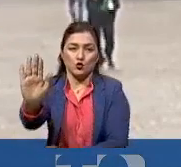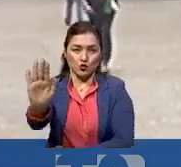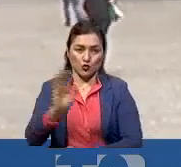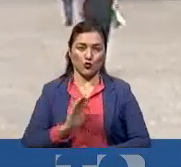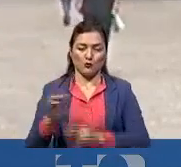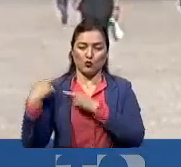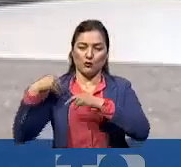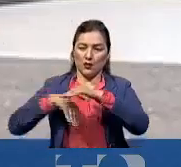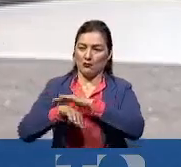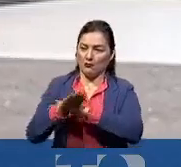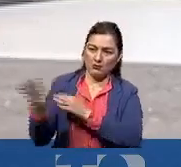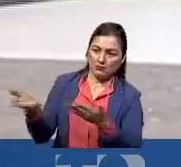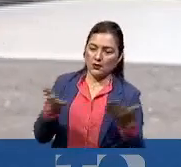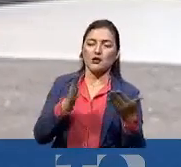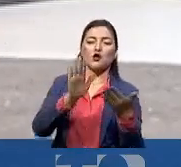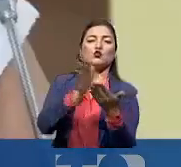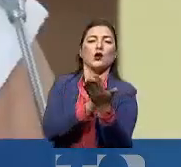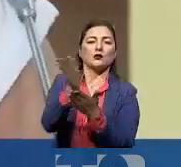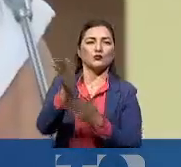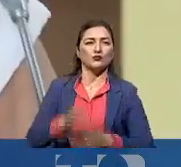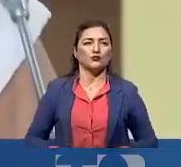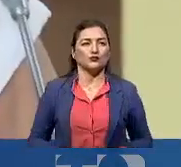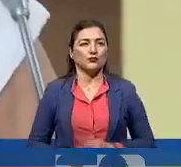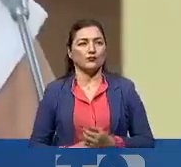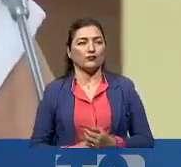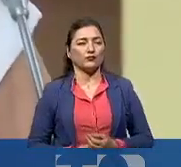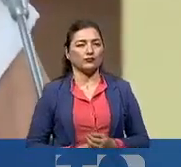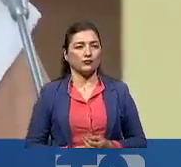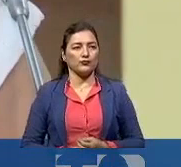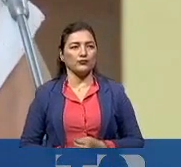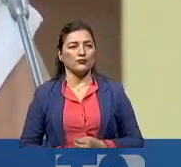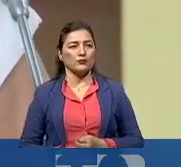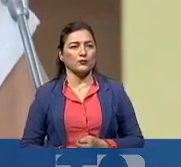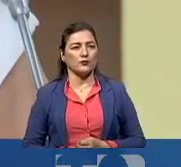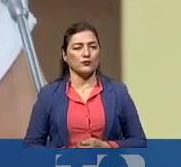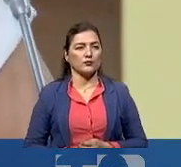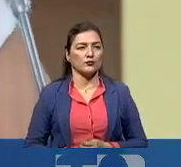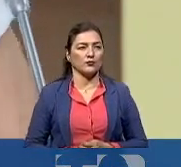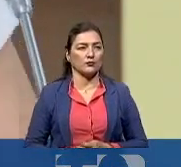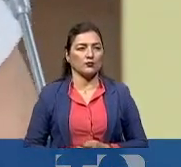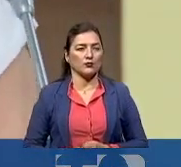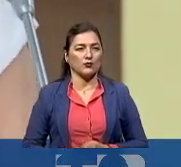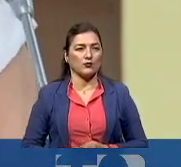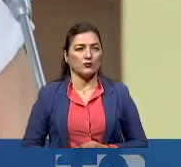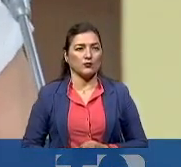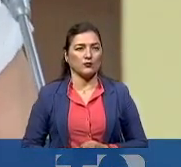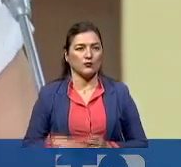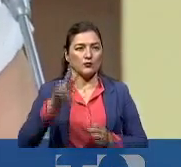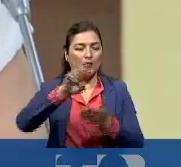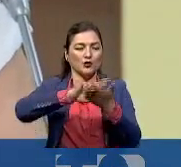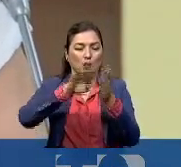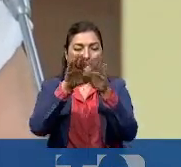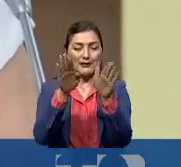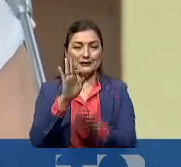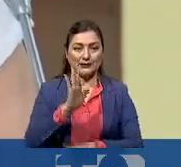garantizar el ingreso de más estudiantes a sus carreras se han llevado a cabo las tres sesiones de mesas técnicas con las